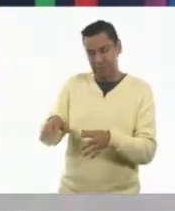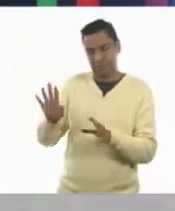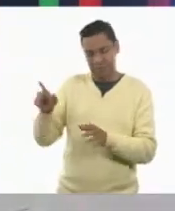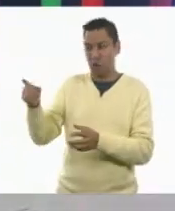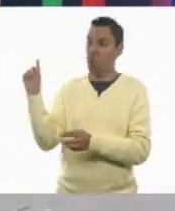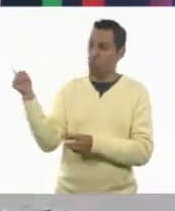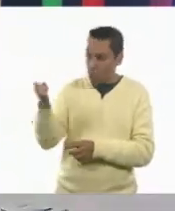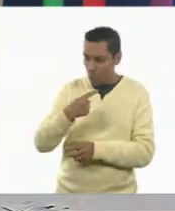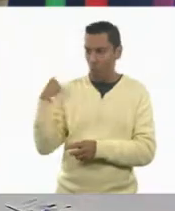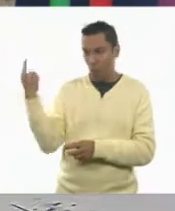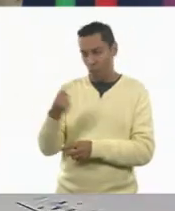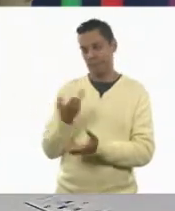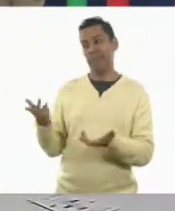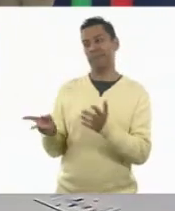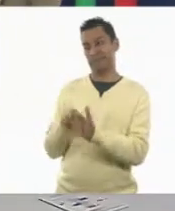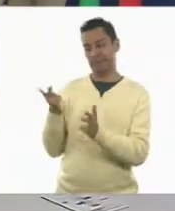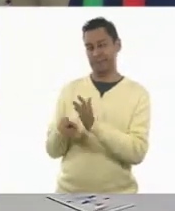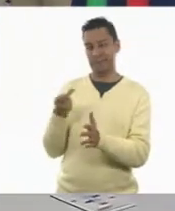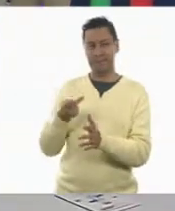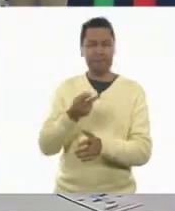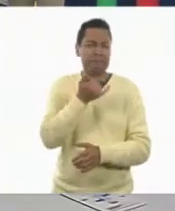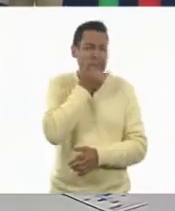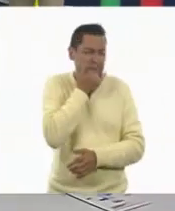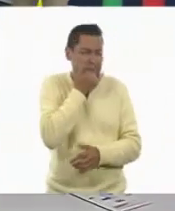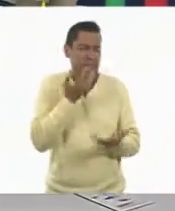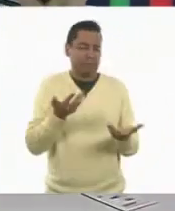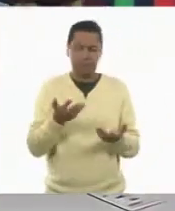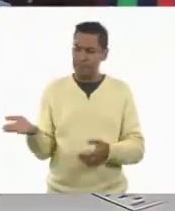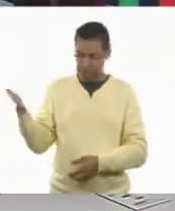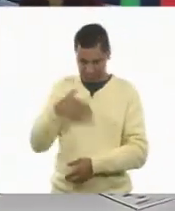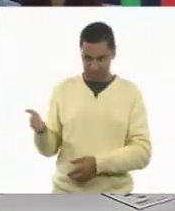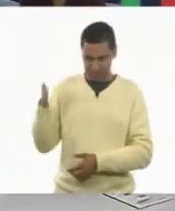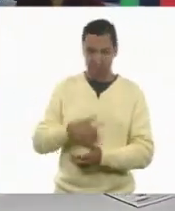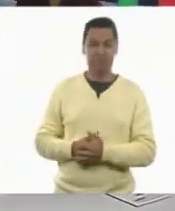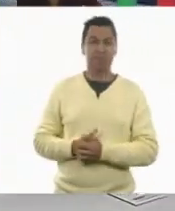ves? Sí, perdón. Vamos.